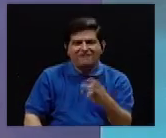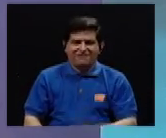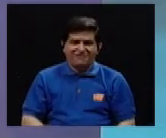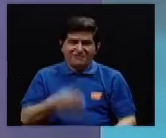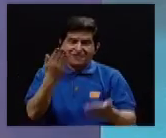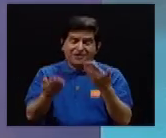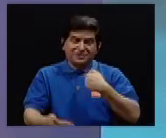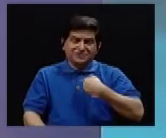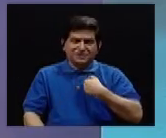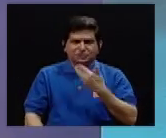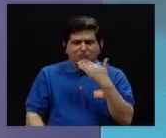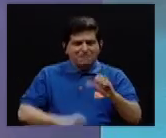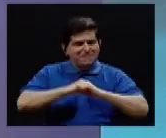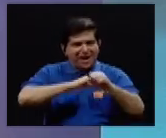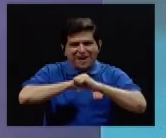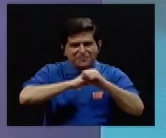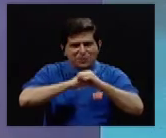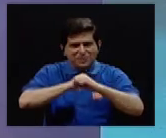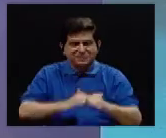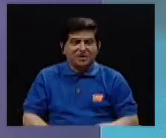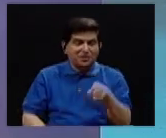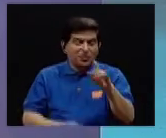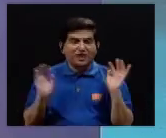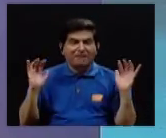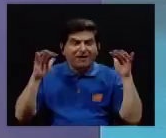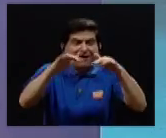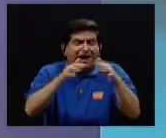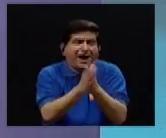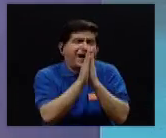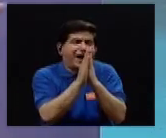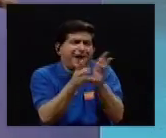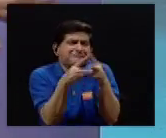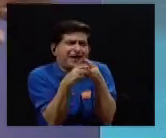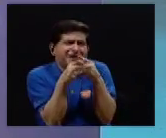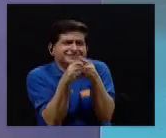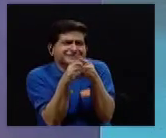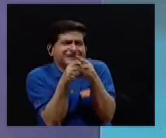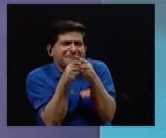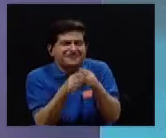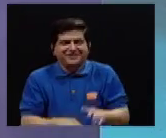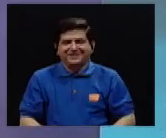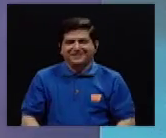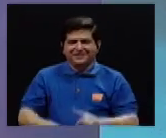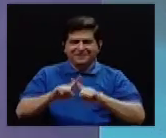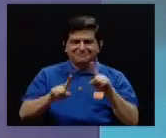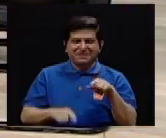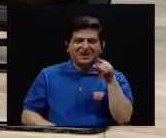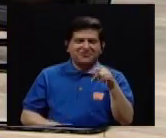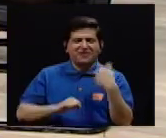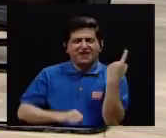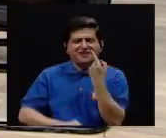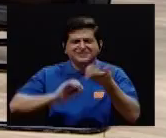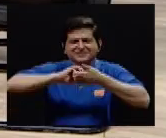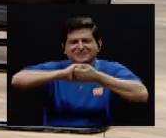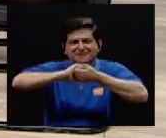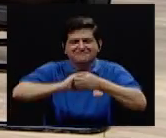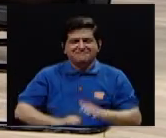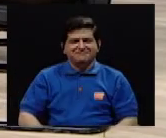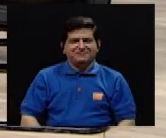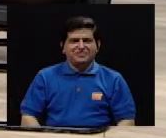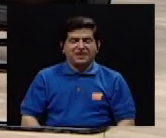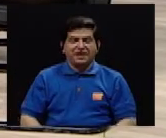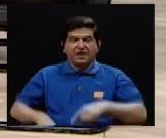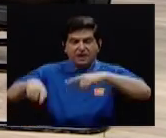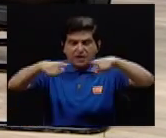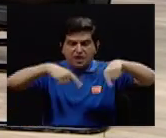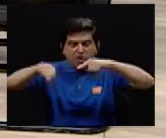¿verdad? Tal vez le estoy haciendo mala propaganda porque van a caerle a Rafa. Rafa, pues está en la cámara, claro. pero él siempre va a ser solidario. Sí. Y con la